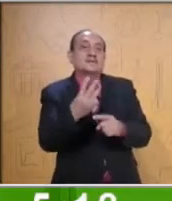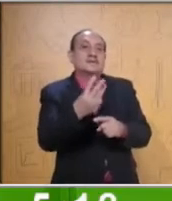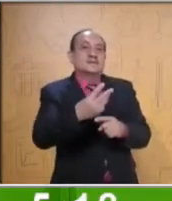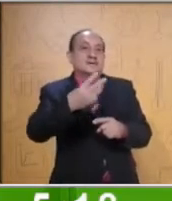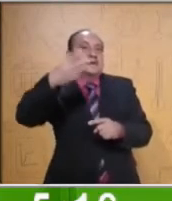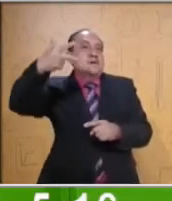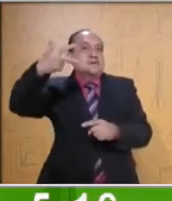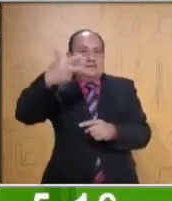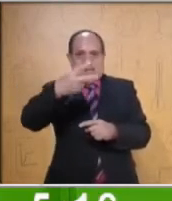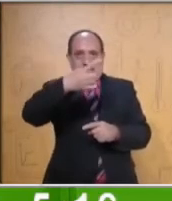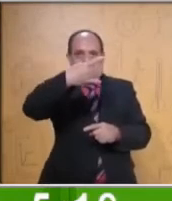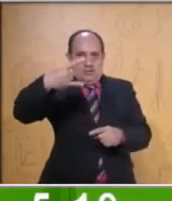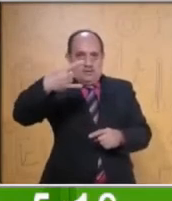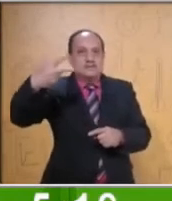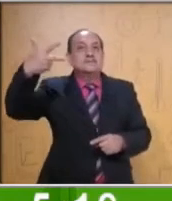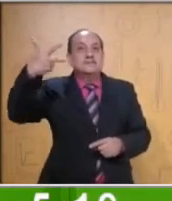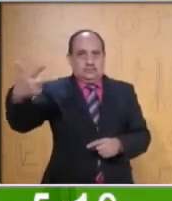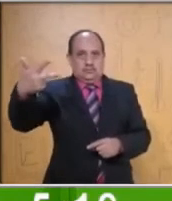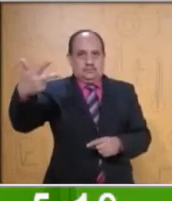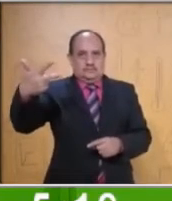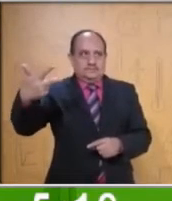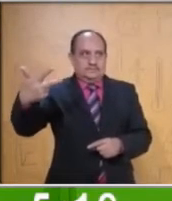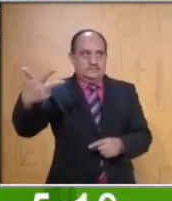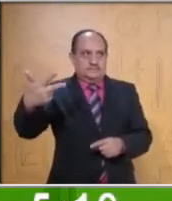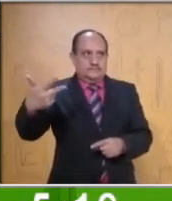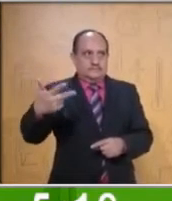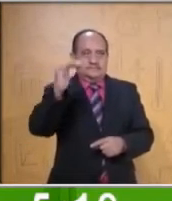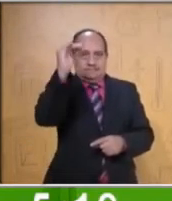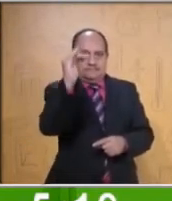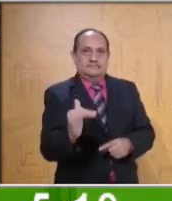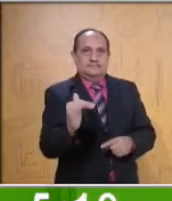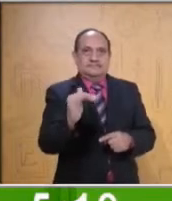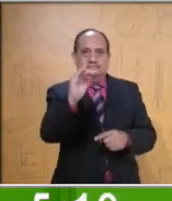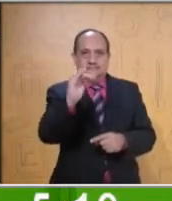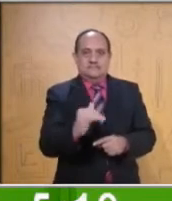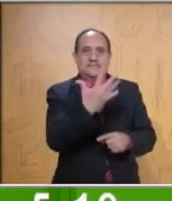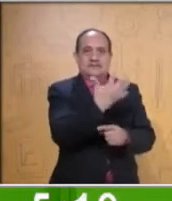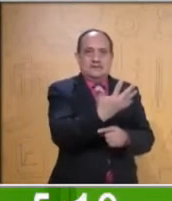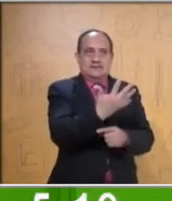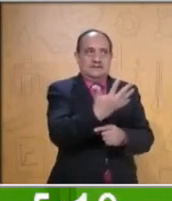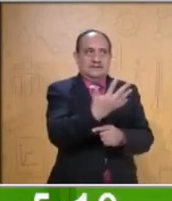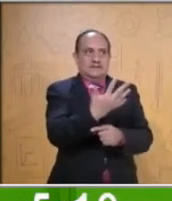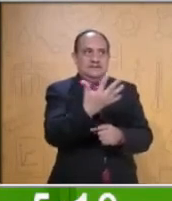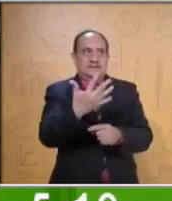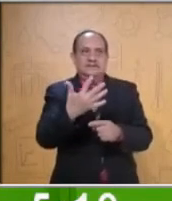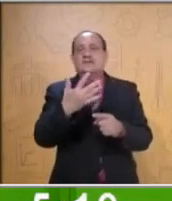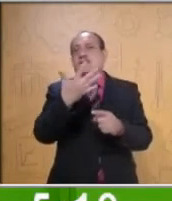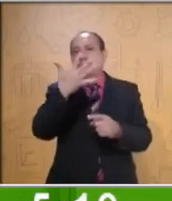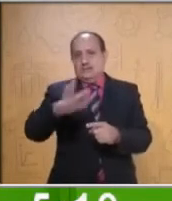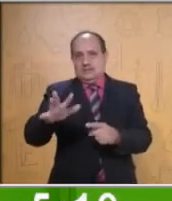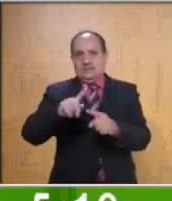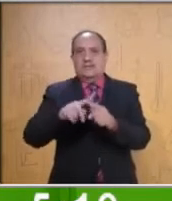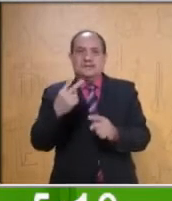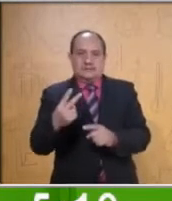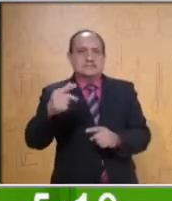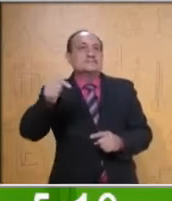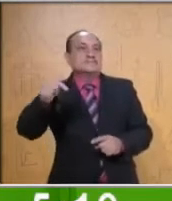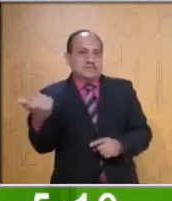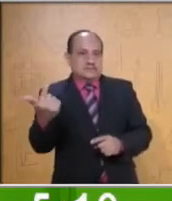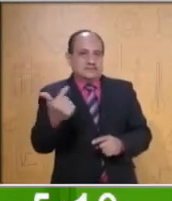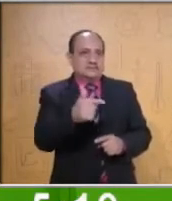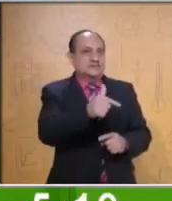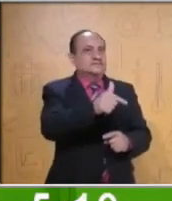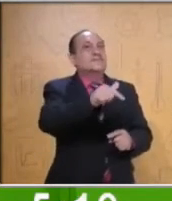son 8, que son 4 en su casa. Luego tengo yo 5, 10 más 2, tengo 12.